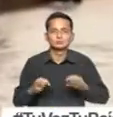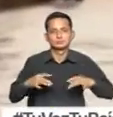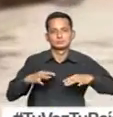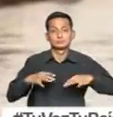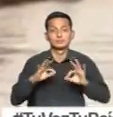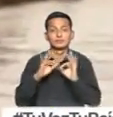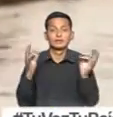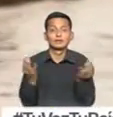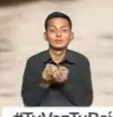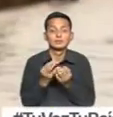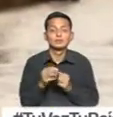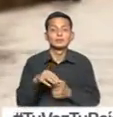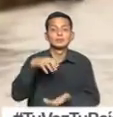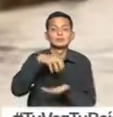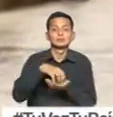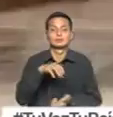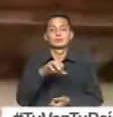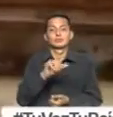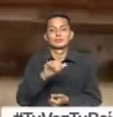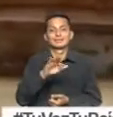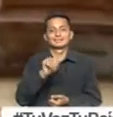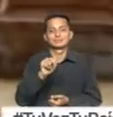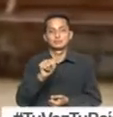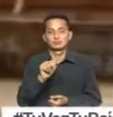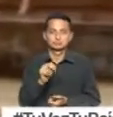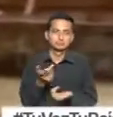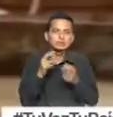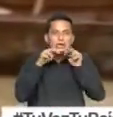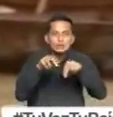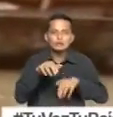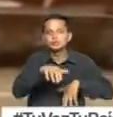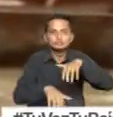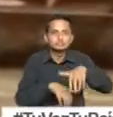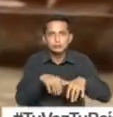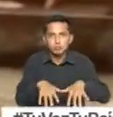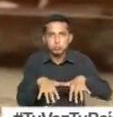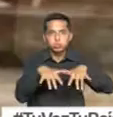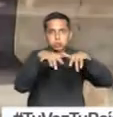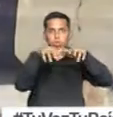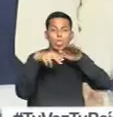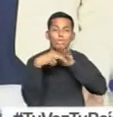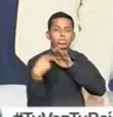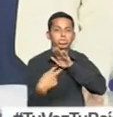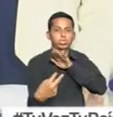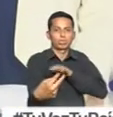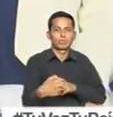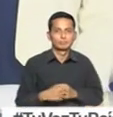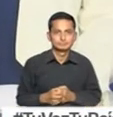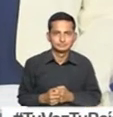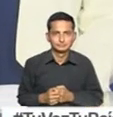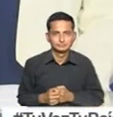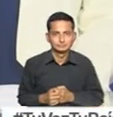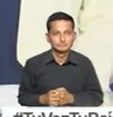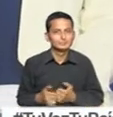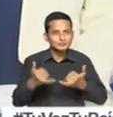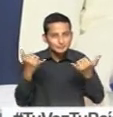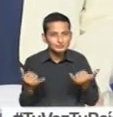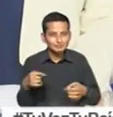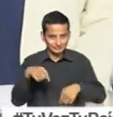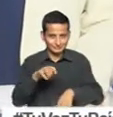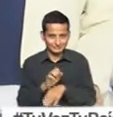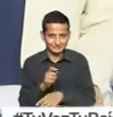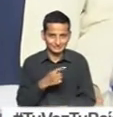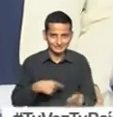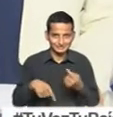con su familia en la norteña provincia de Bataan cuando se la llevó la crecida de un río. Ahora retomamos el